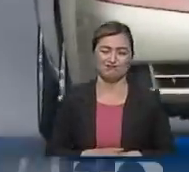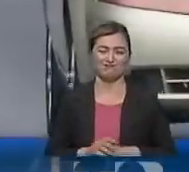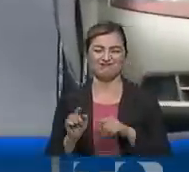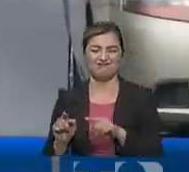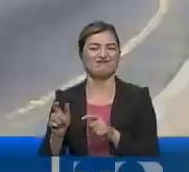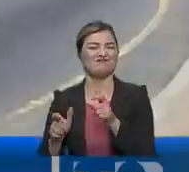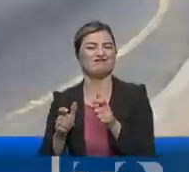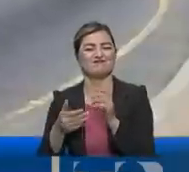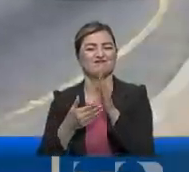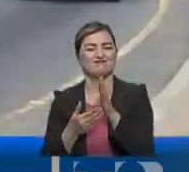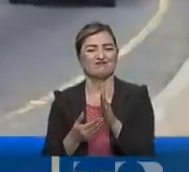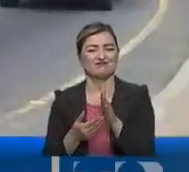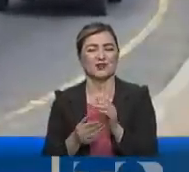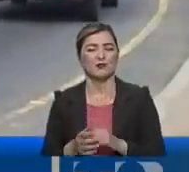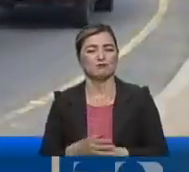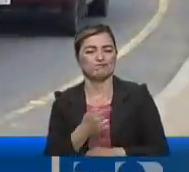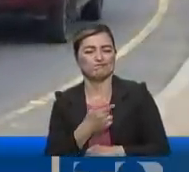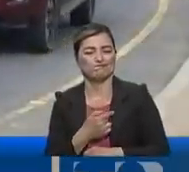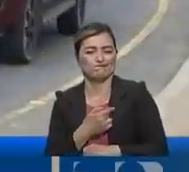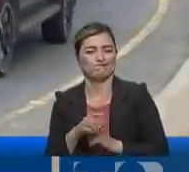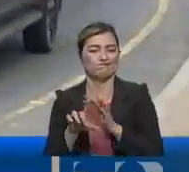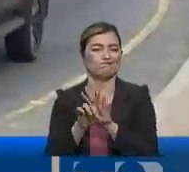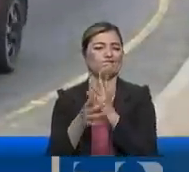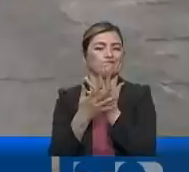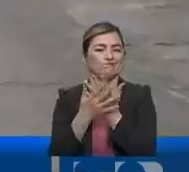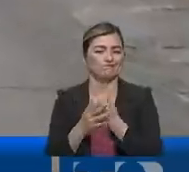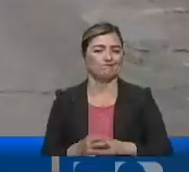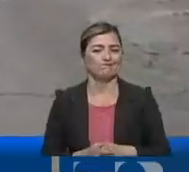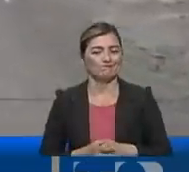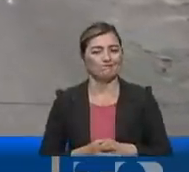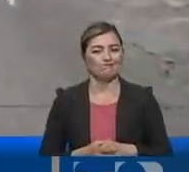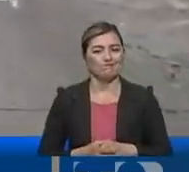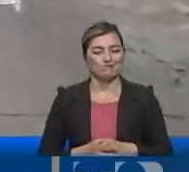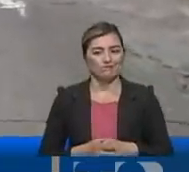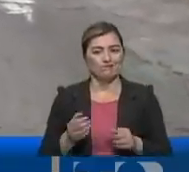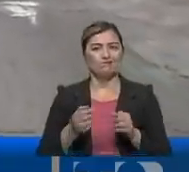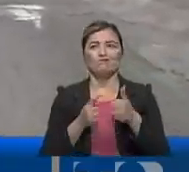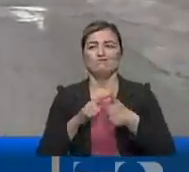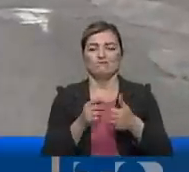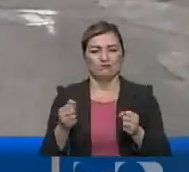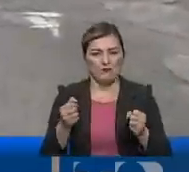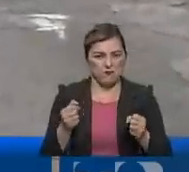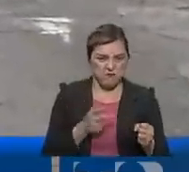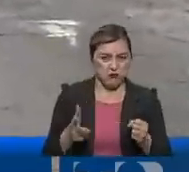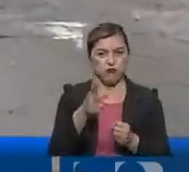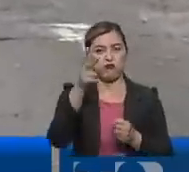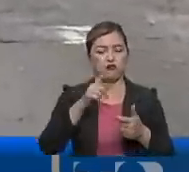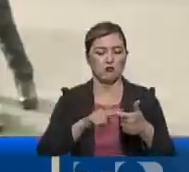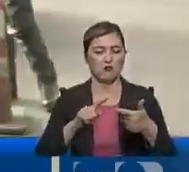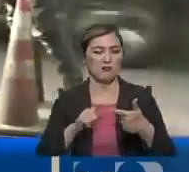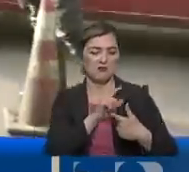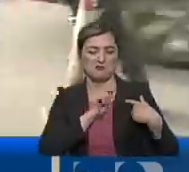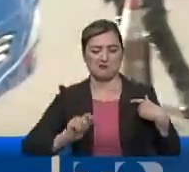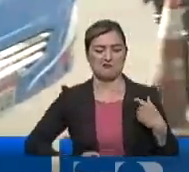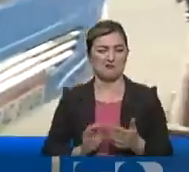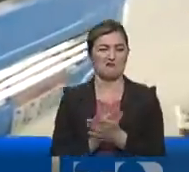refiere a las sanciones por infringir el Código Orgánico Integral Penal, como exceder los límites de velocidad o no usar el cinturón.